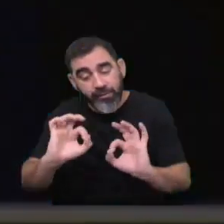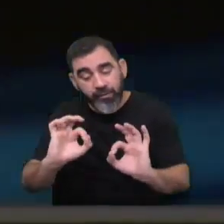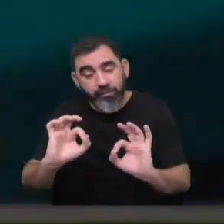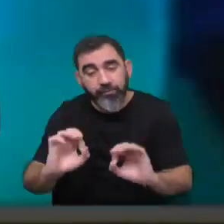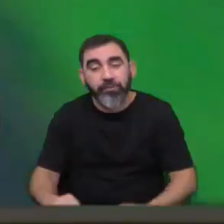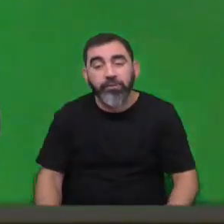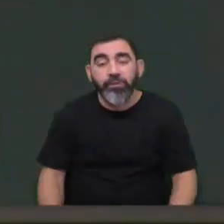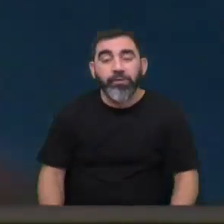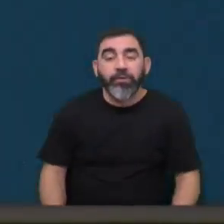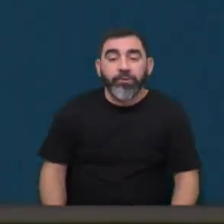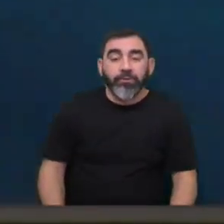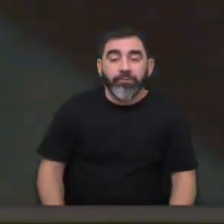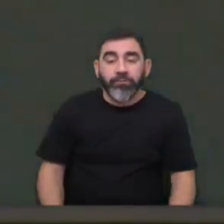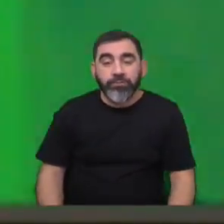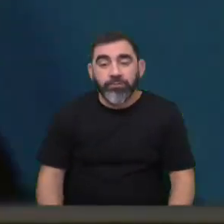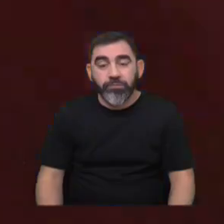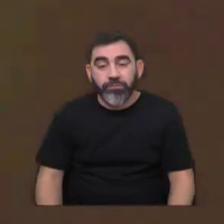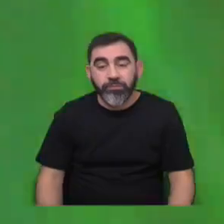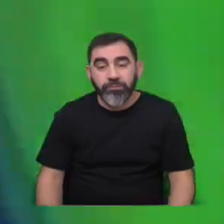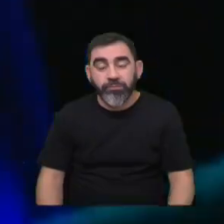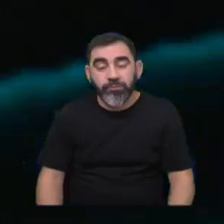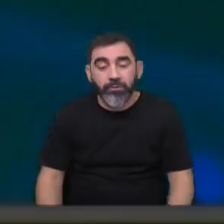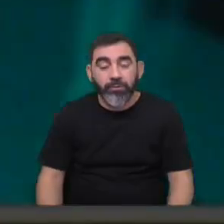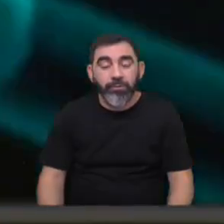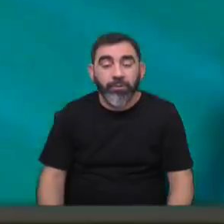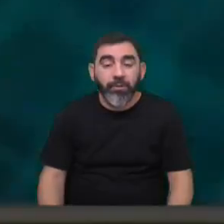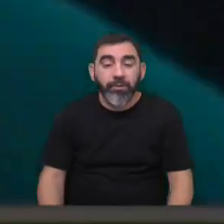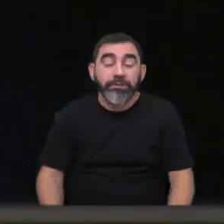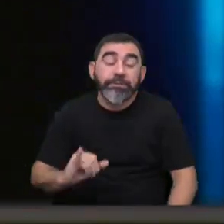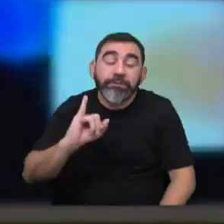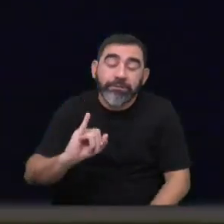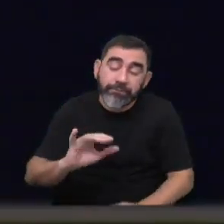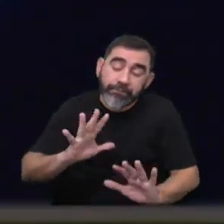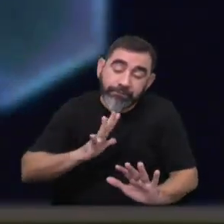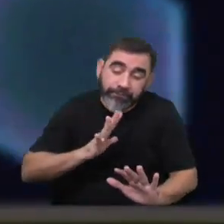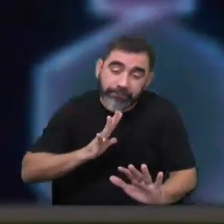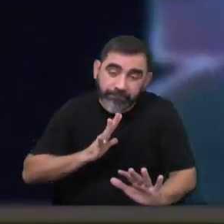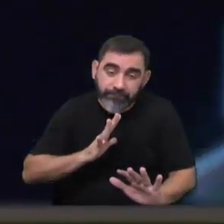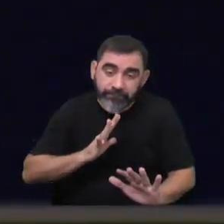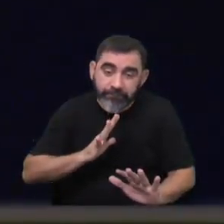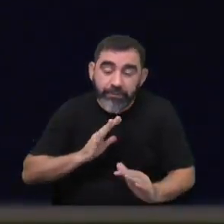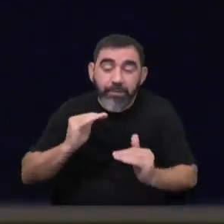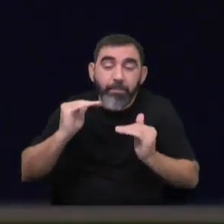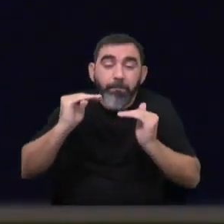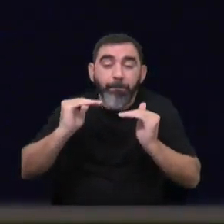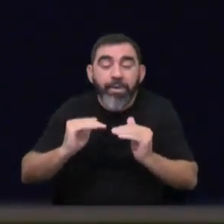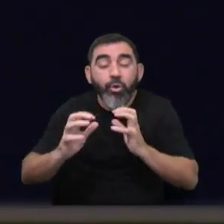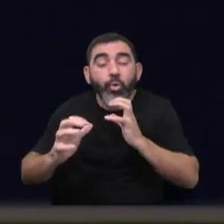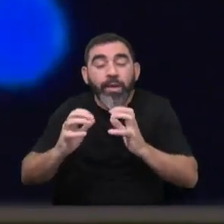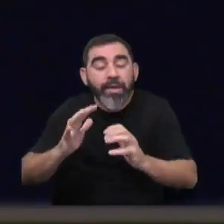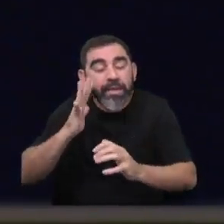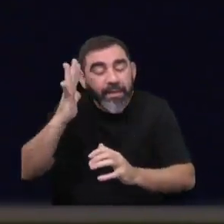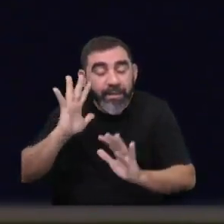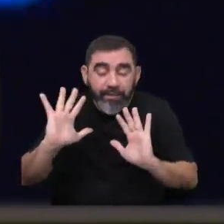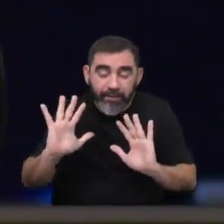necesitemos para llevarlo al estado líquido. Y sí, a priori llevaría una menor energía, ¿no? Claro. Menos